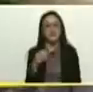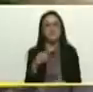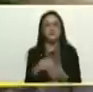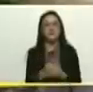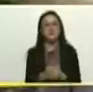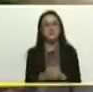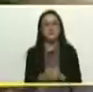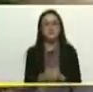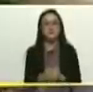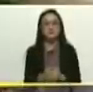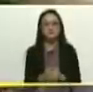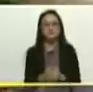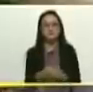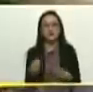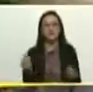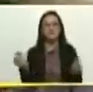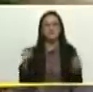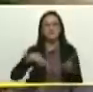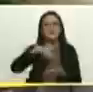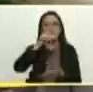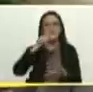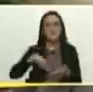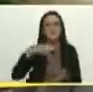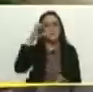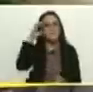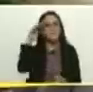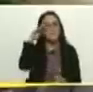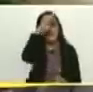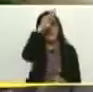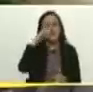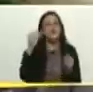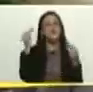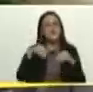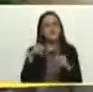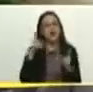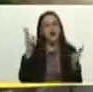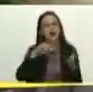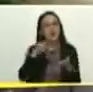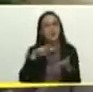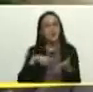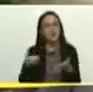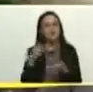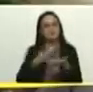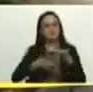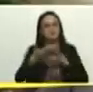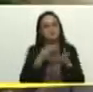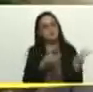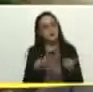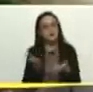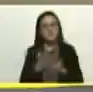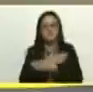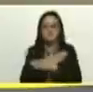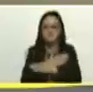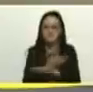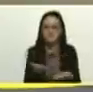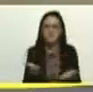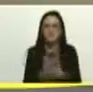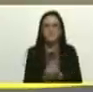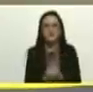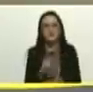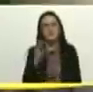firma de este acuerdo de promoción y protección de inversiones. Bienvenido siempre. Señora María